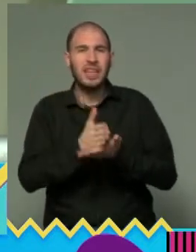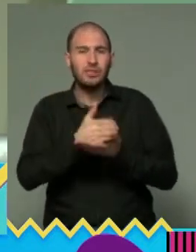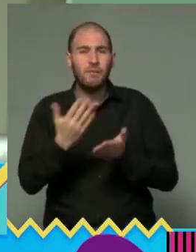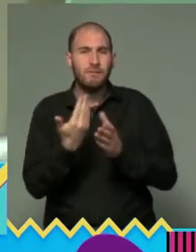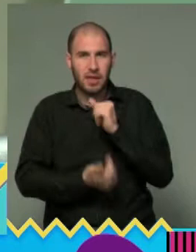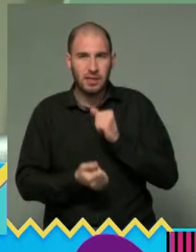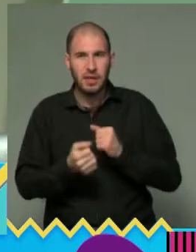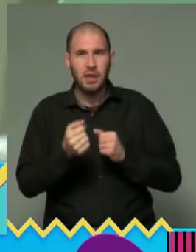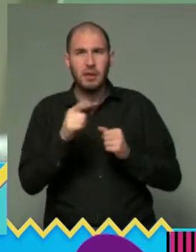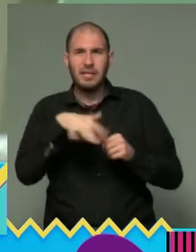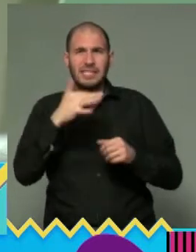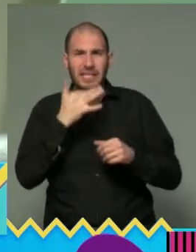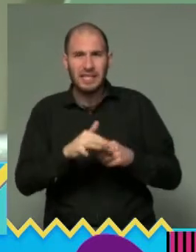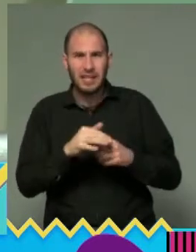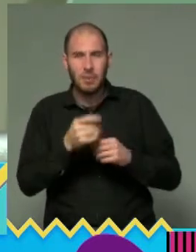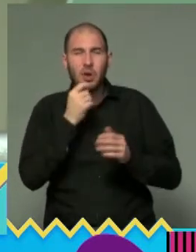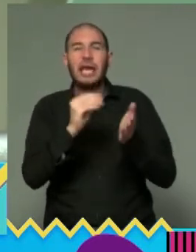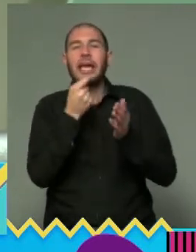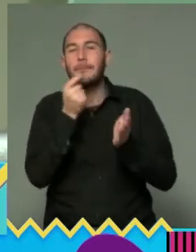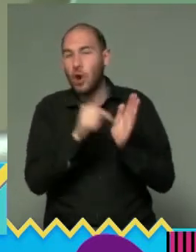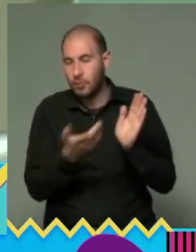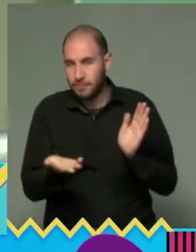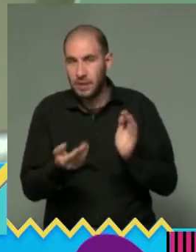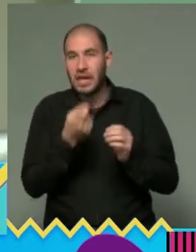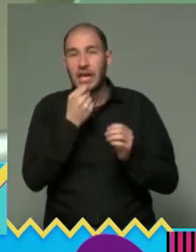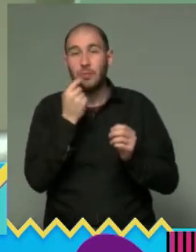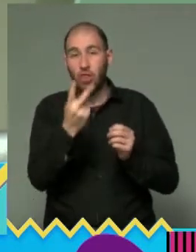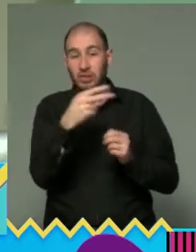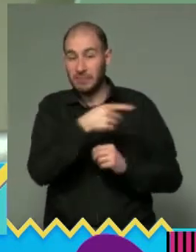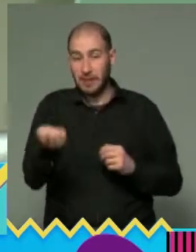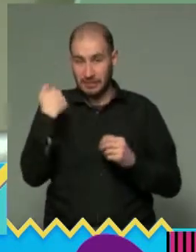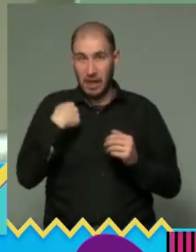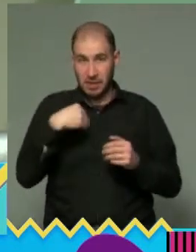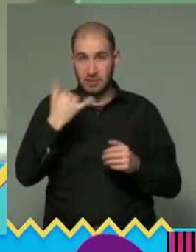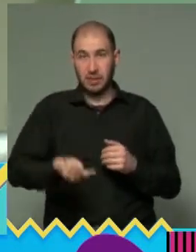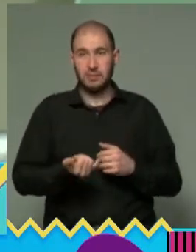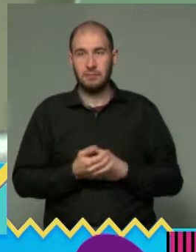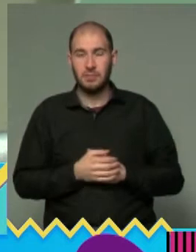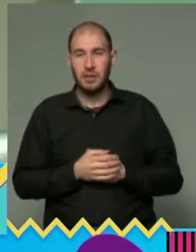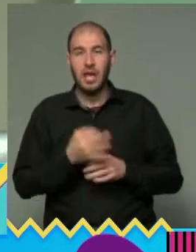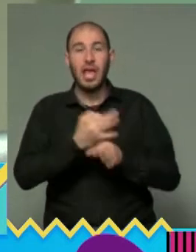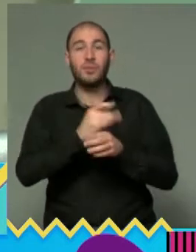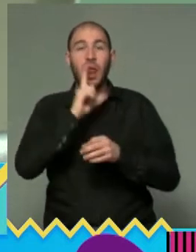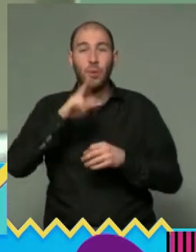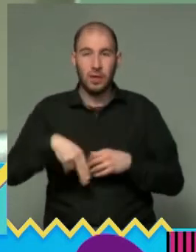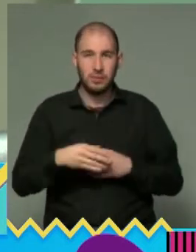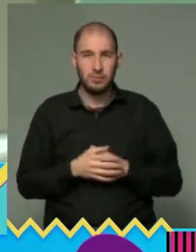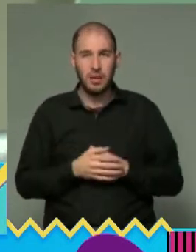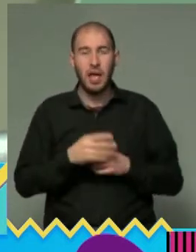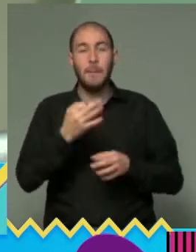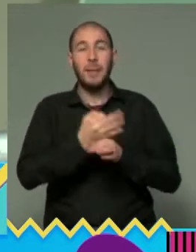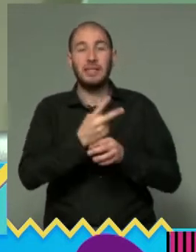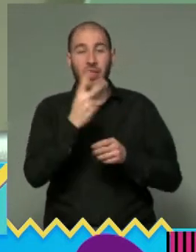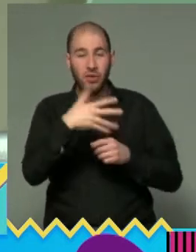Mira, yo te puedo dar, para que se entienda y no sea abstracto, te puedo dar un ejemplo concreto. 2 ejemplos que me pasaron la semana pasada. Una escuela de Luján. 2